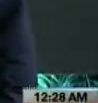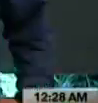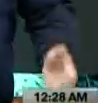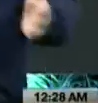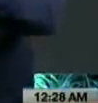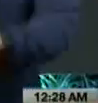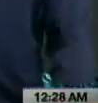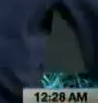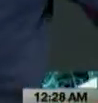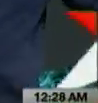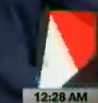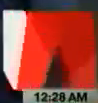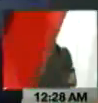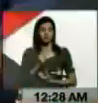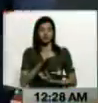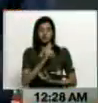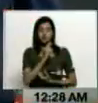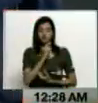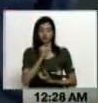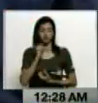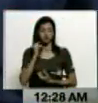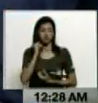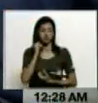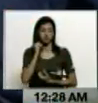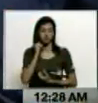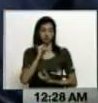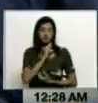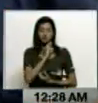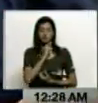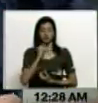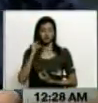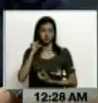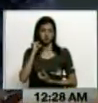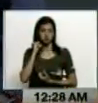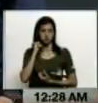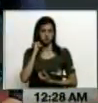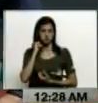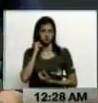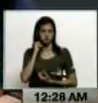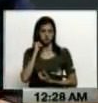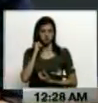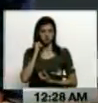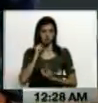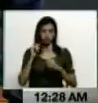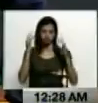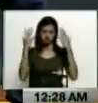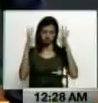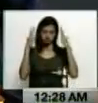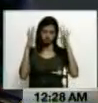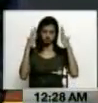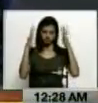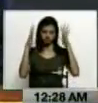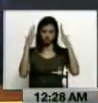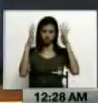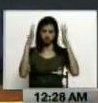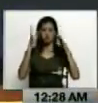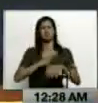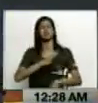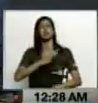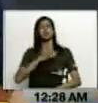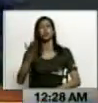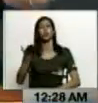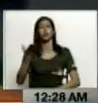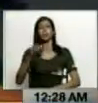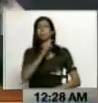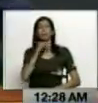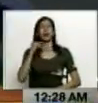Francisco un padre que le da alergia al comunismo y el un padre